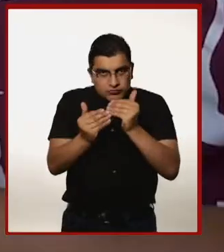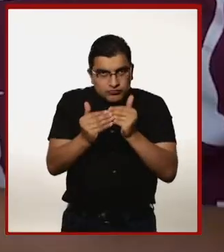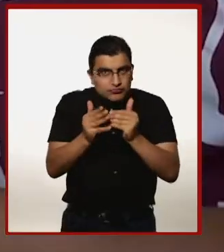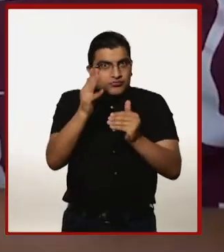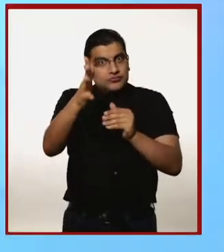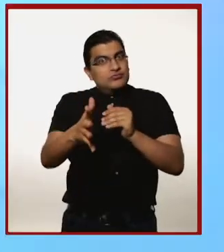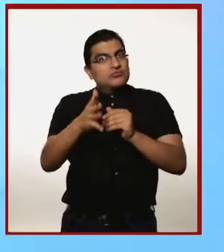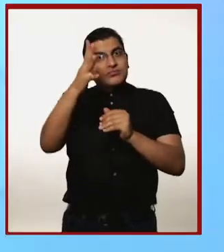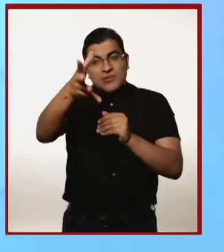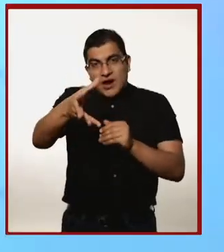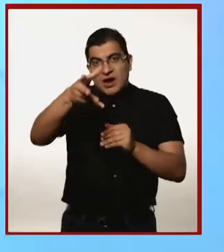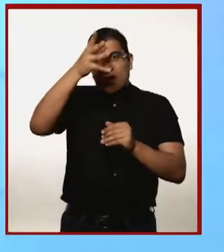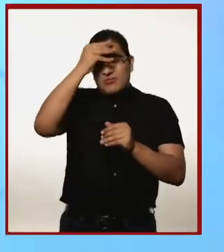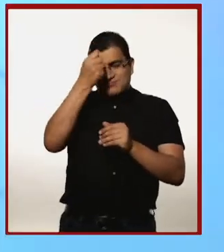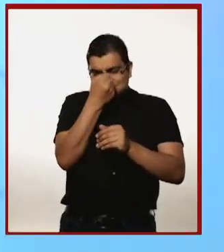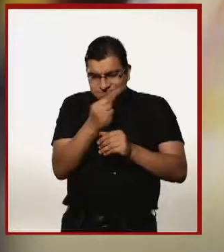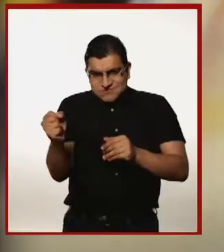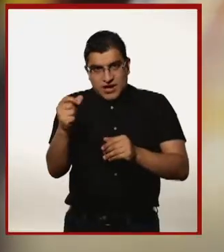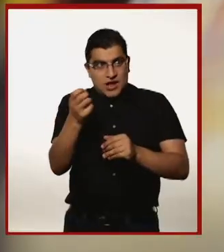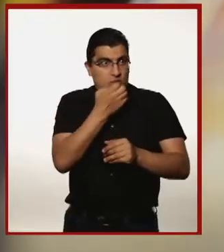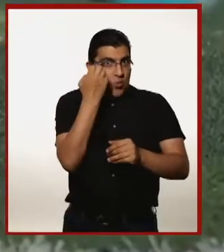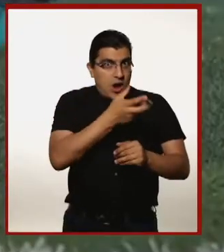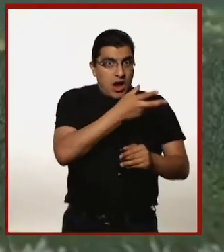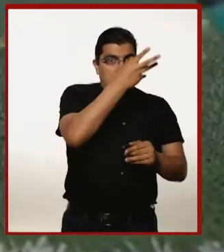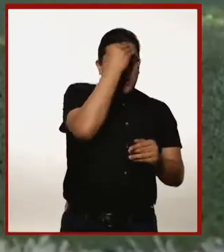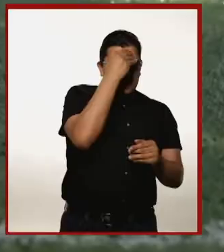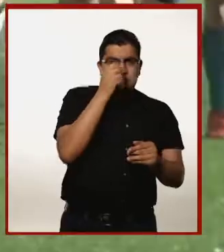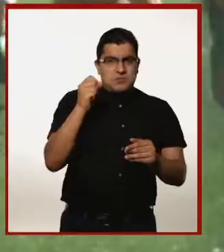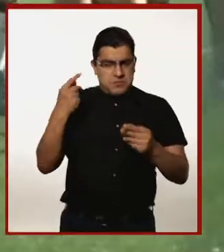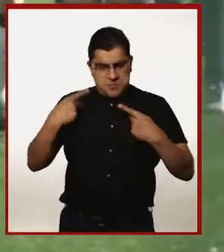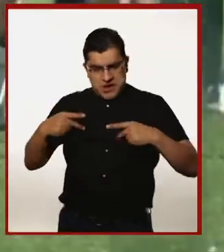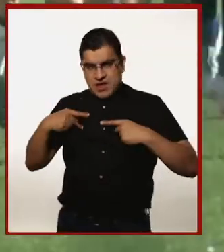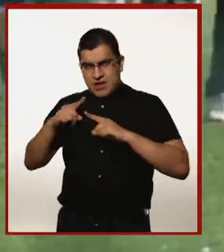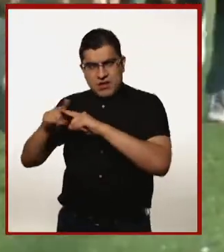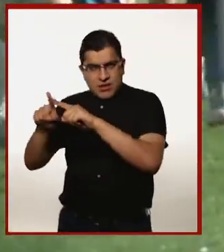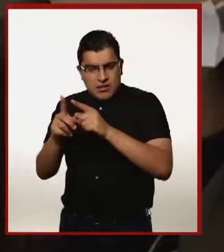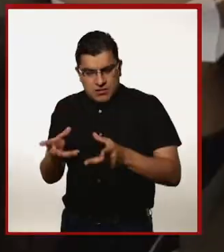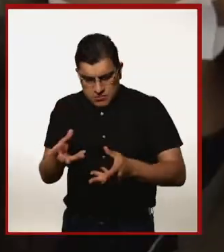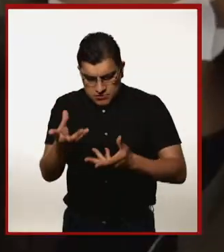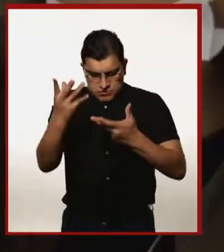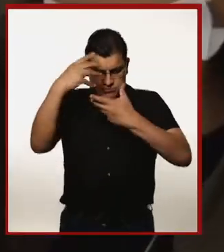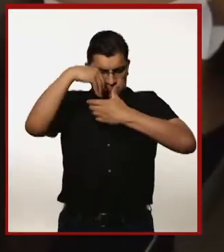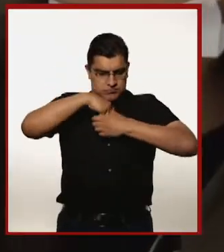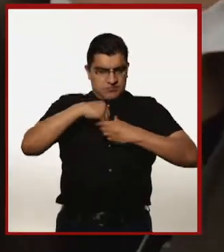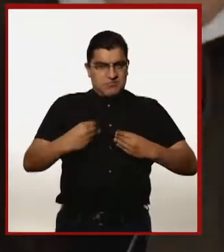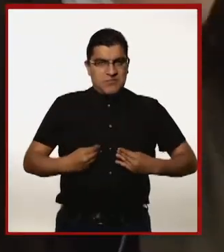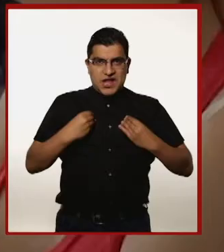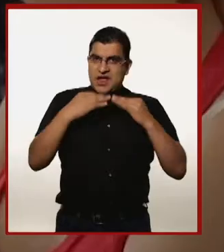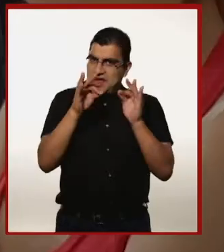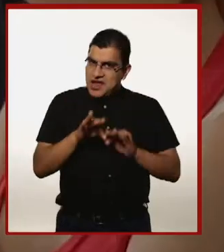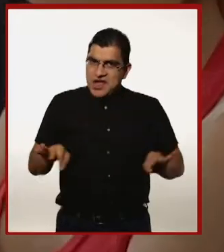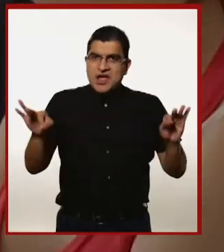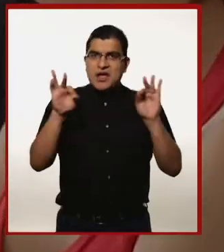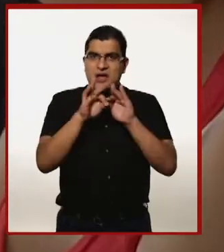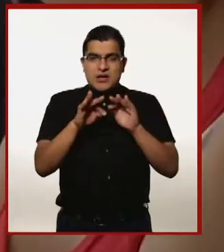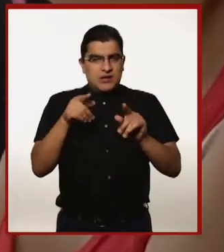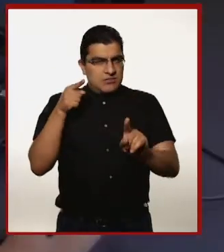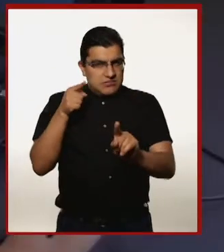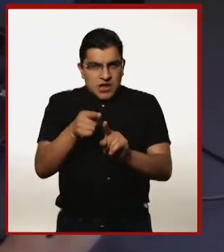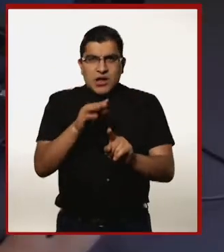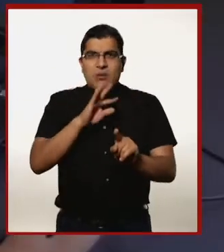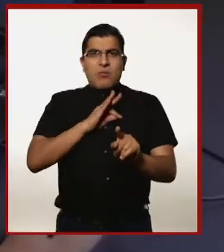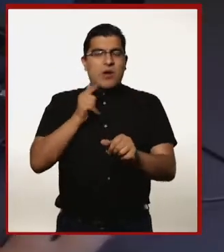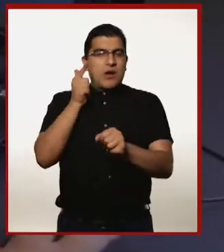forma, te ayuda a desarrollar una serie de habilidades, no solo académicas, sino también personales, y eso me parece importante que se